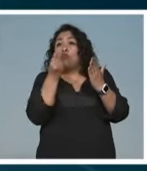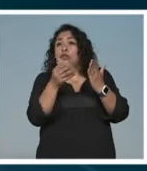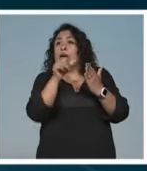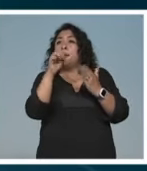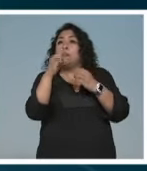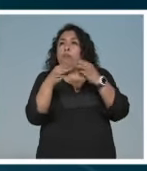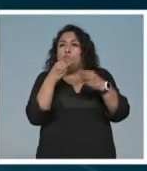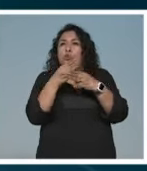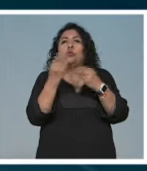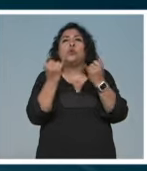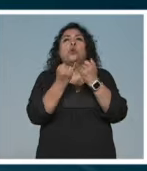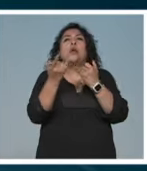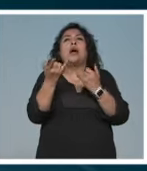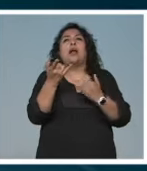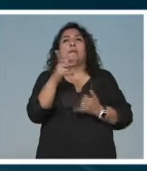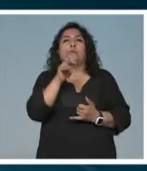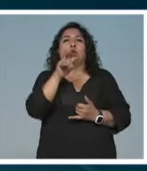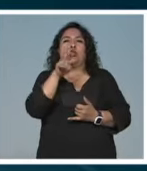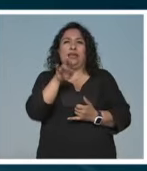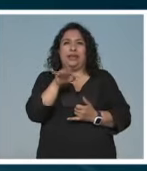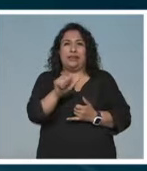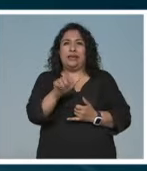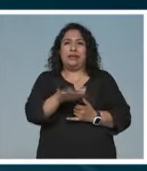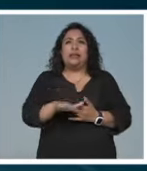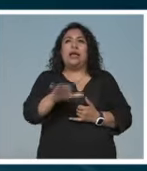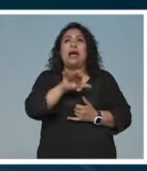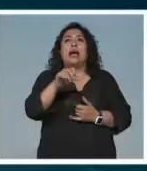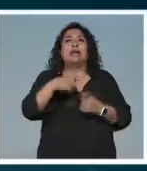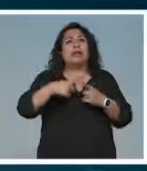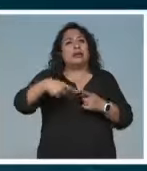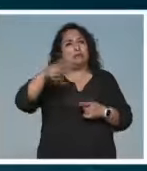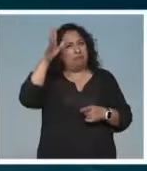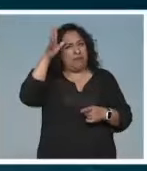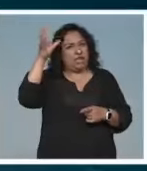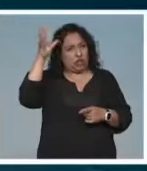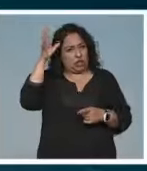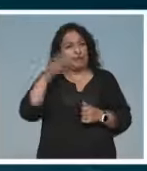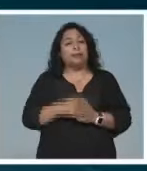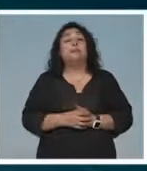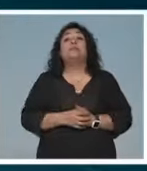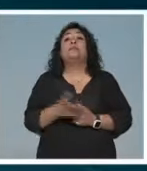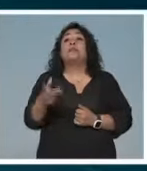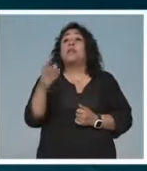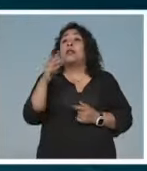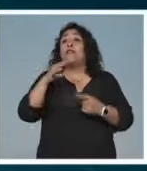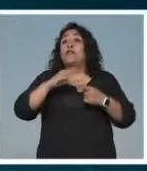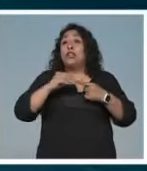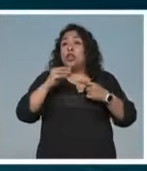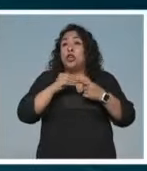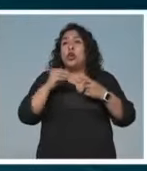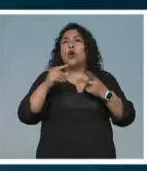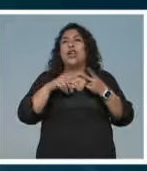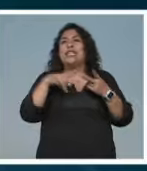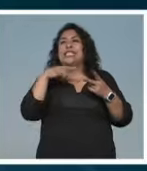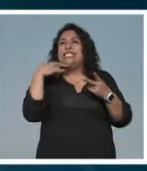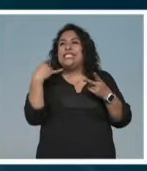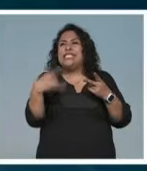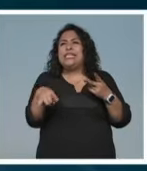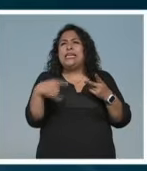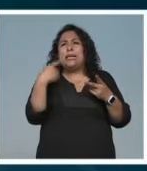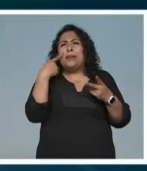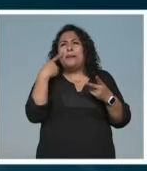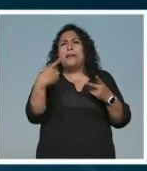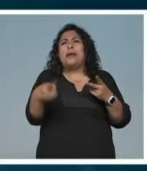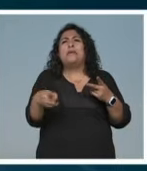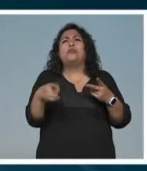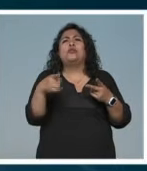mundo, así como las proteínas que la laguna puso al alcance de los mexicas. Los frijoles y las rajas admitieron la caricia